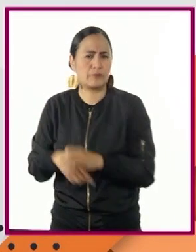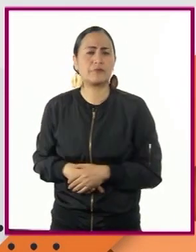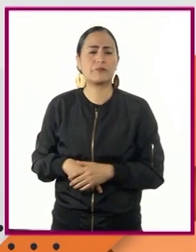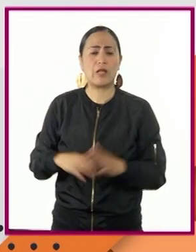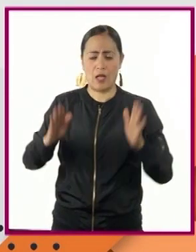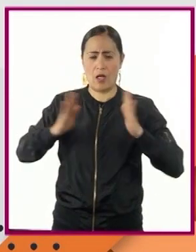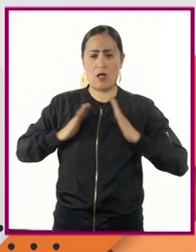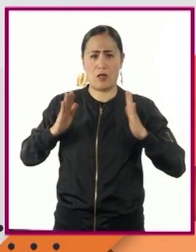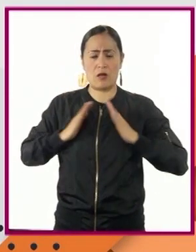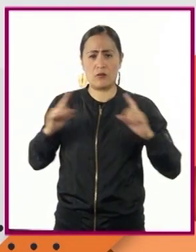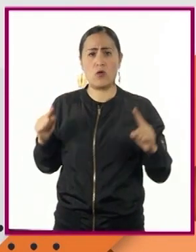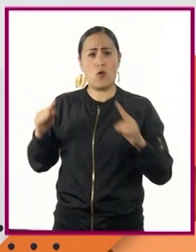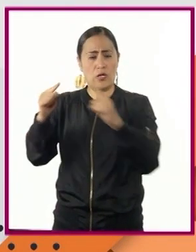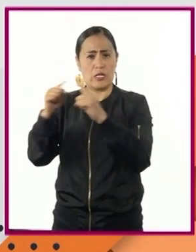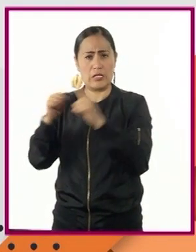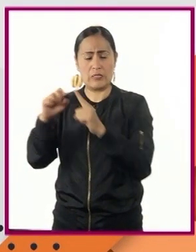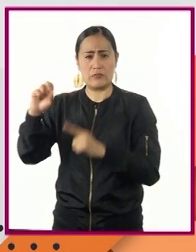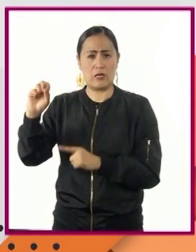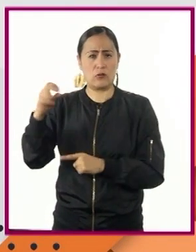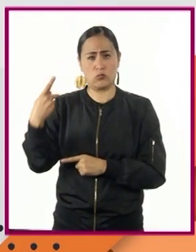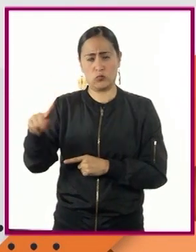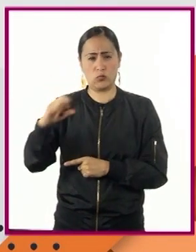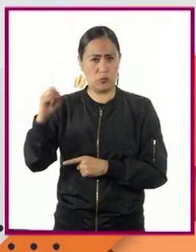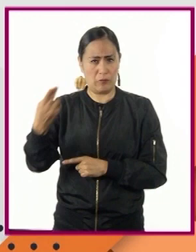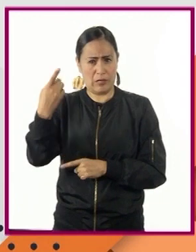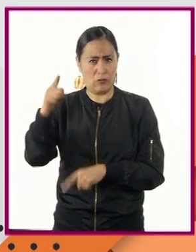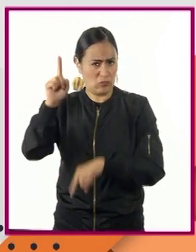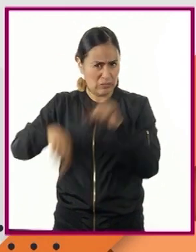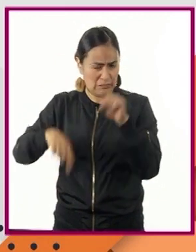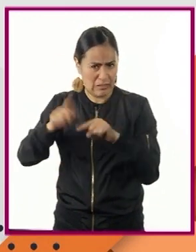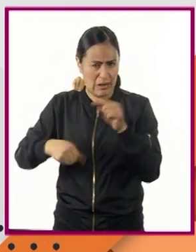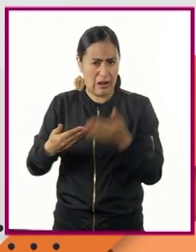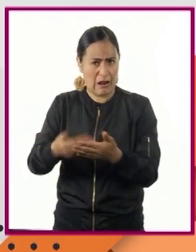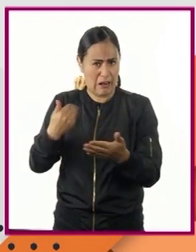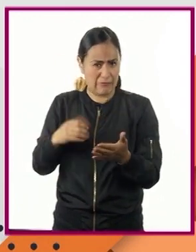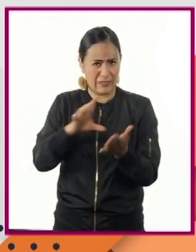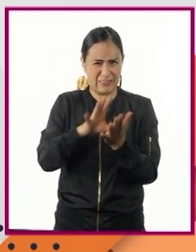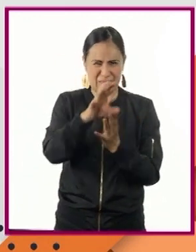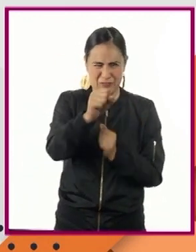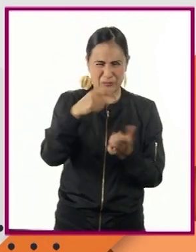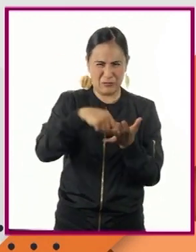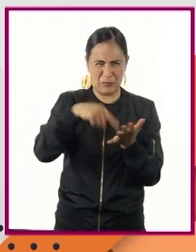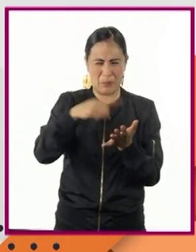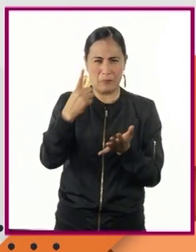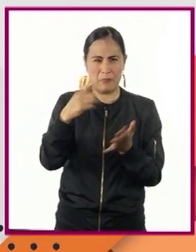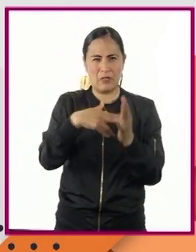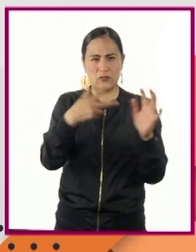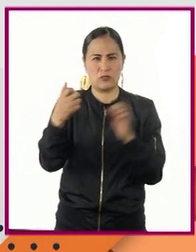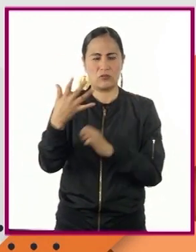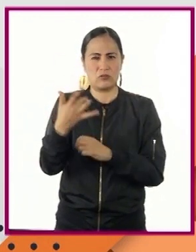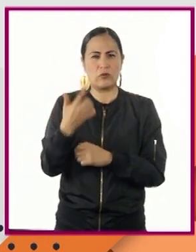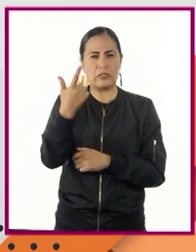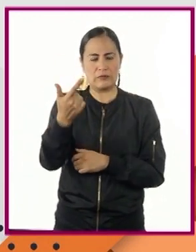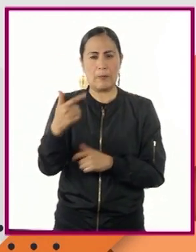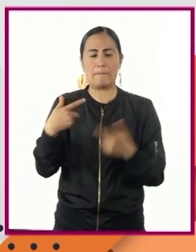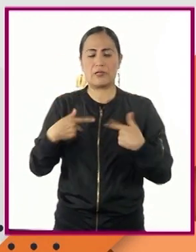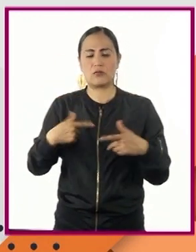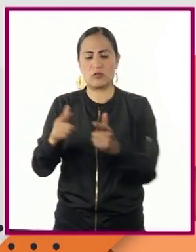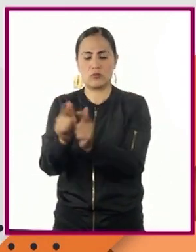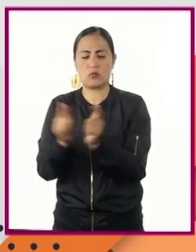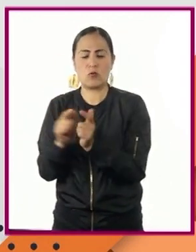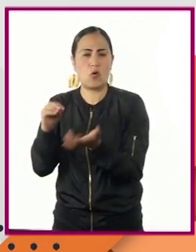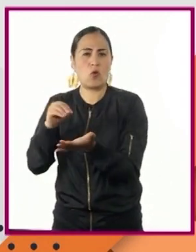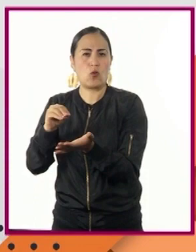que deseaban recuperar los privilegios que le habían arrebatado la Constitución de 1857, apoyaron a los